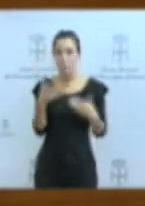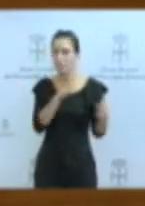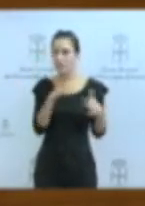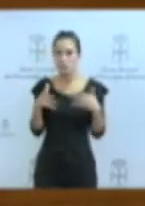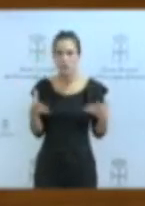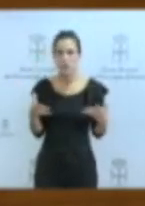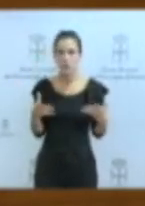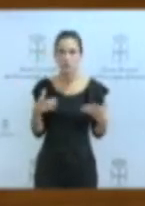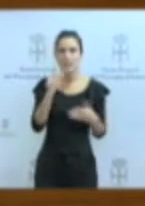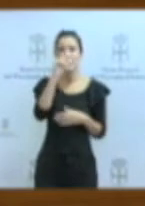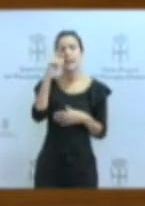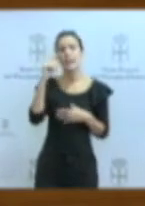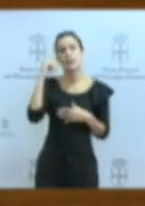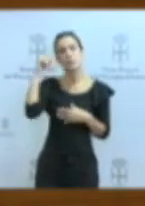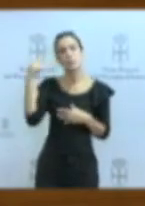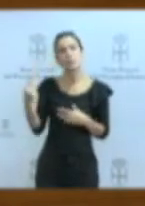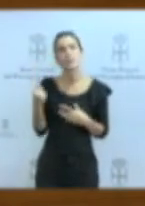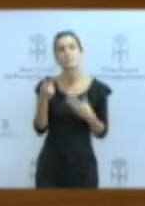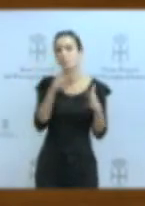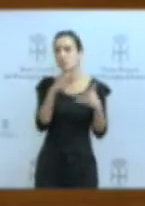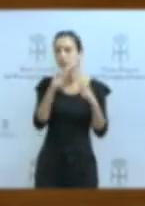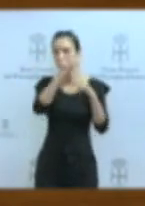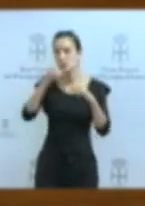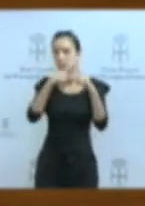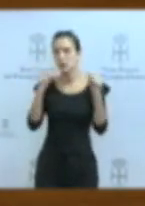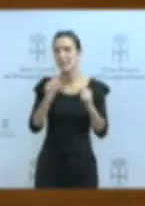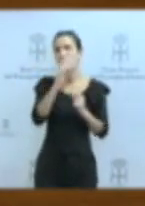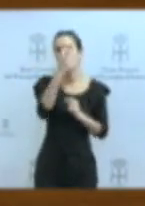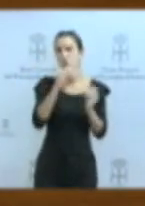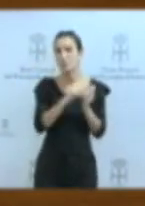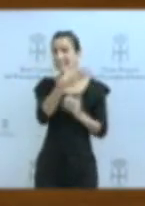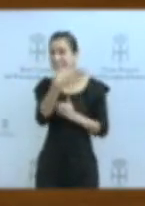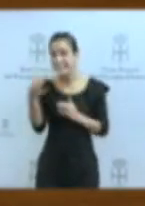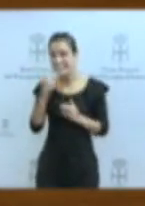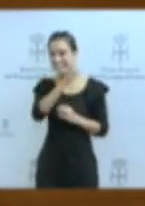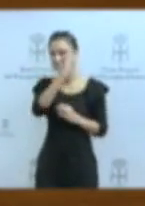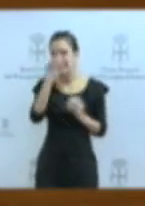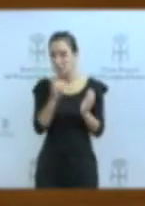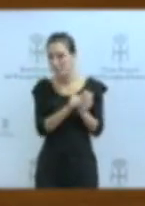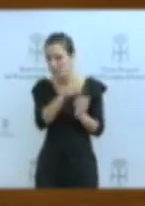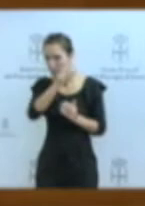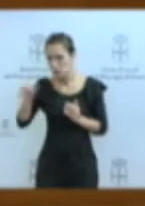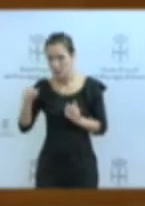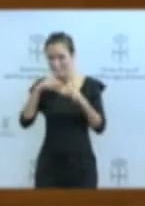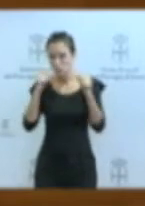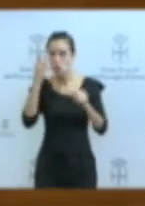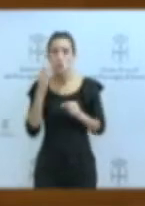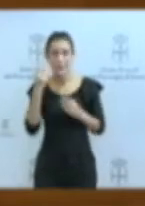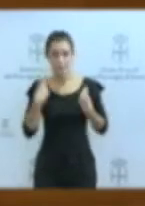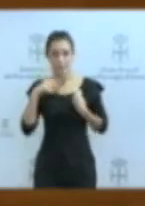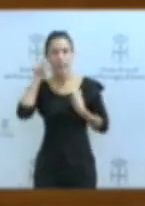entre 2.500 y 3.000 personas. Pero se calcula que son entre 15.000 y 20.000. Usted sabe bien que es un lugar al que tuvieron que